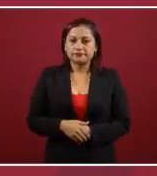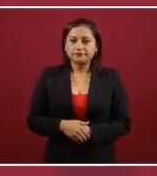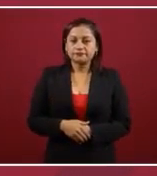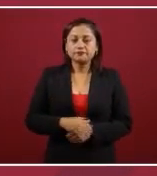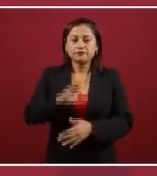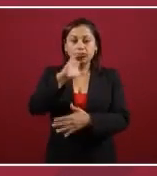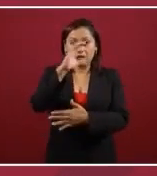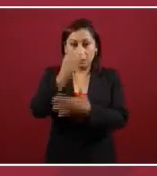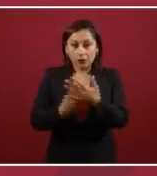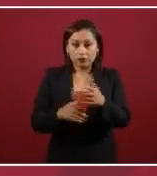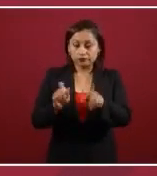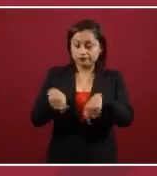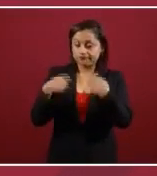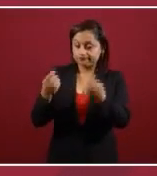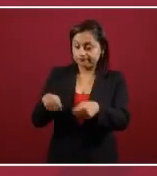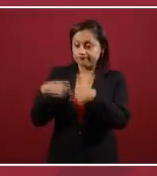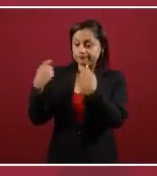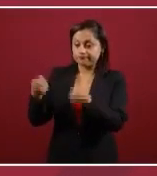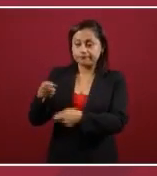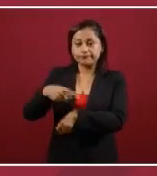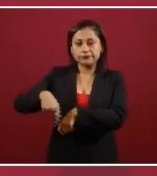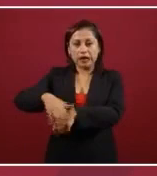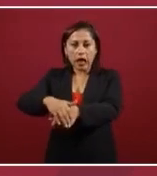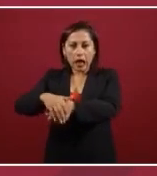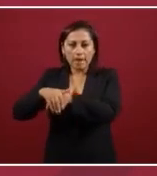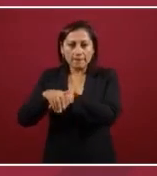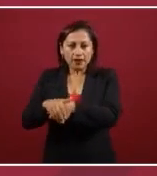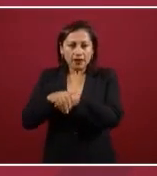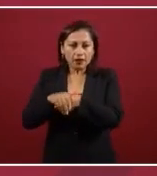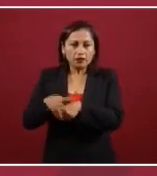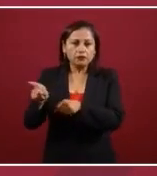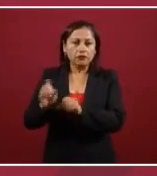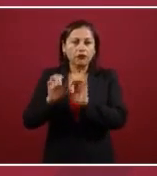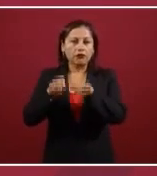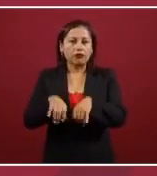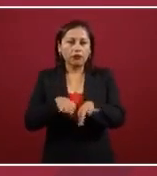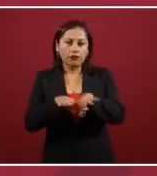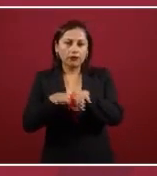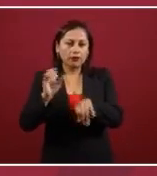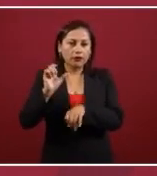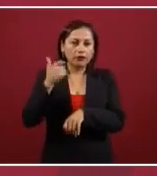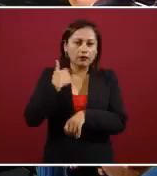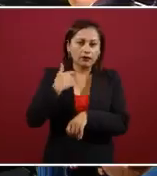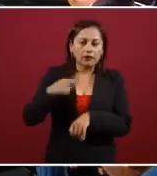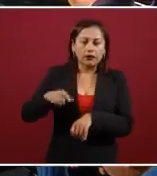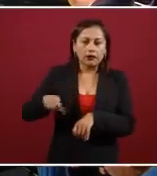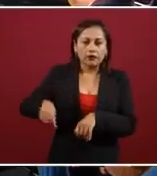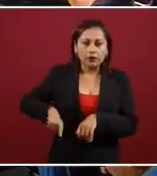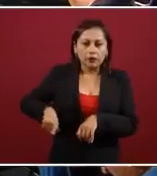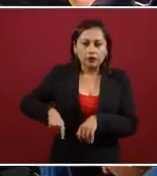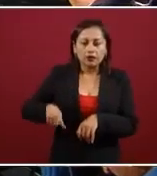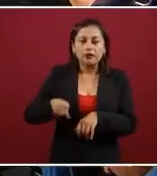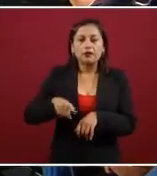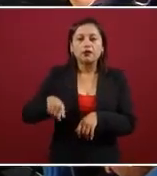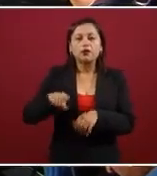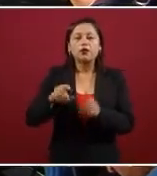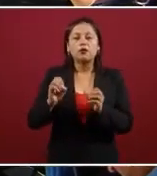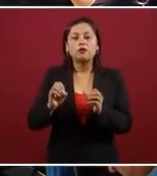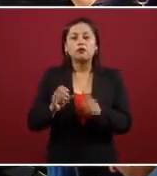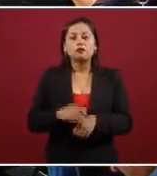influyentes, a la gente cercana, a los servidores públicos. Una vez iban